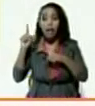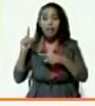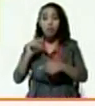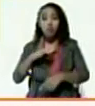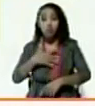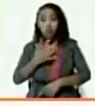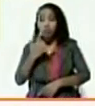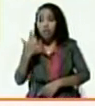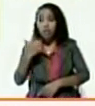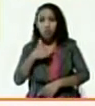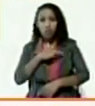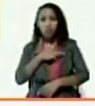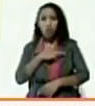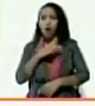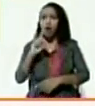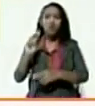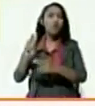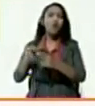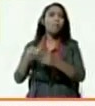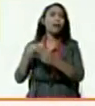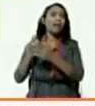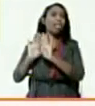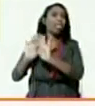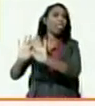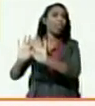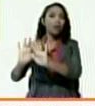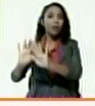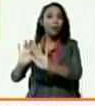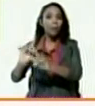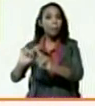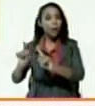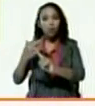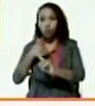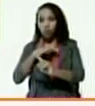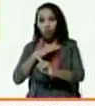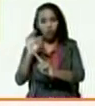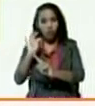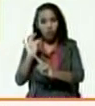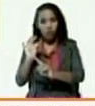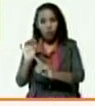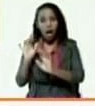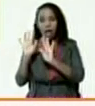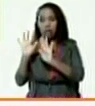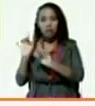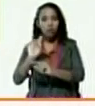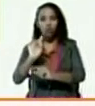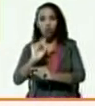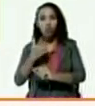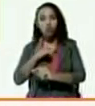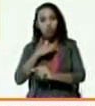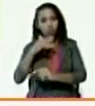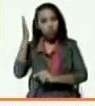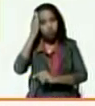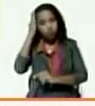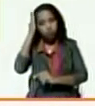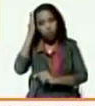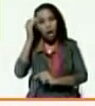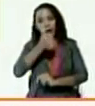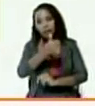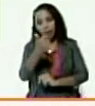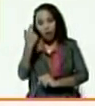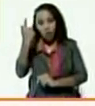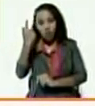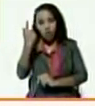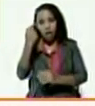decir nosotros, no, no vamos a hacer más nada, pero ese no es nuestro estilo. Nosotros sabemos que cada una de